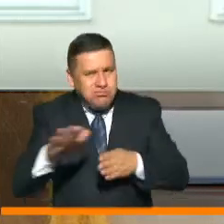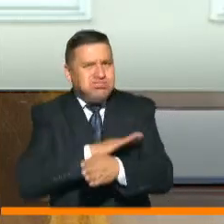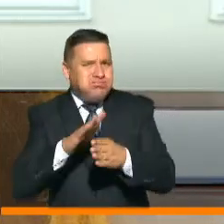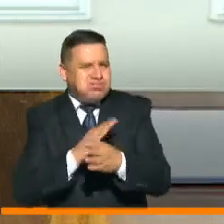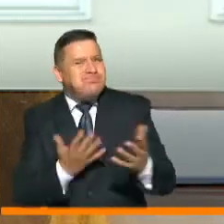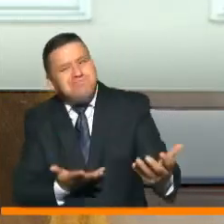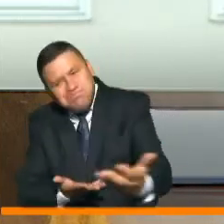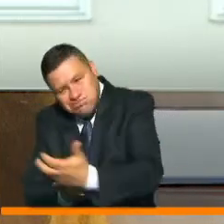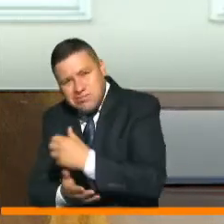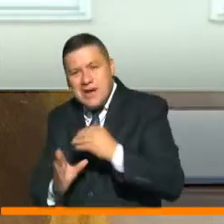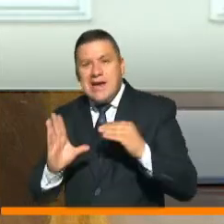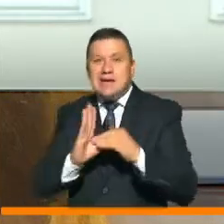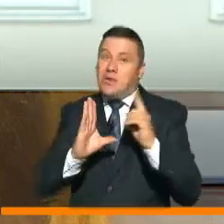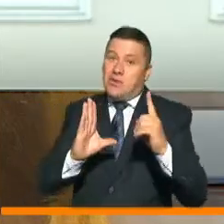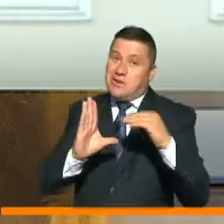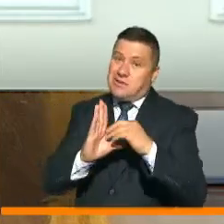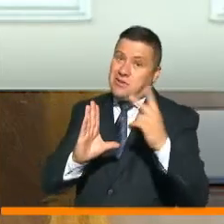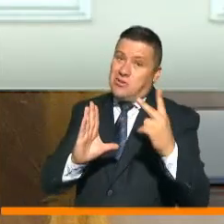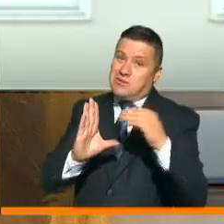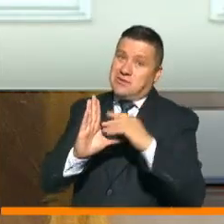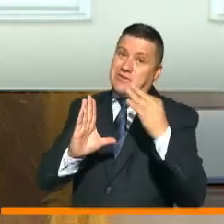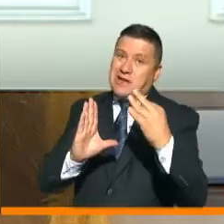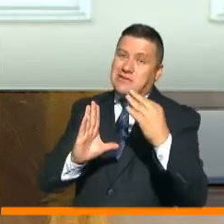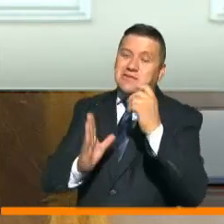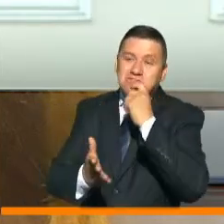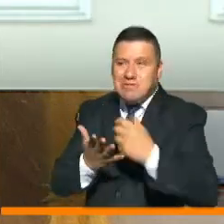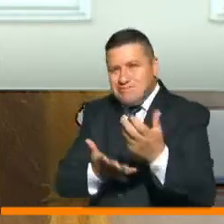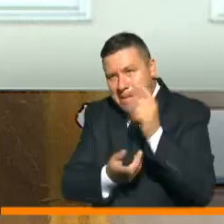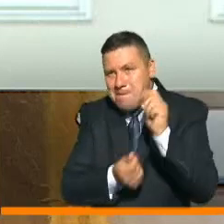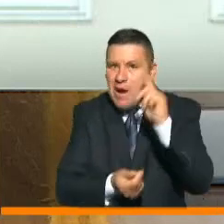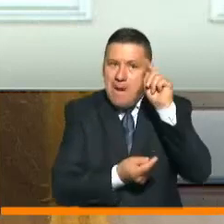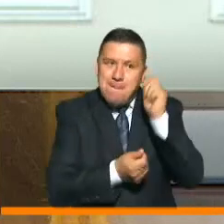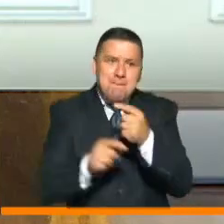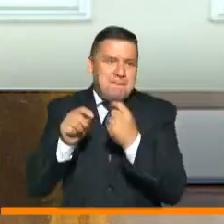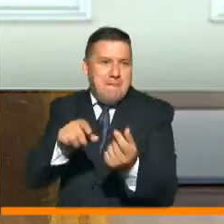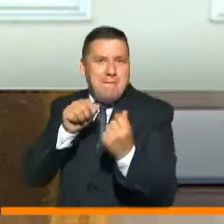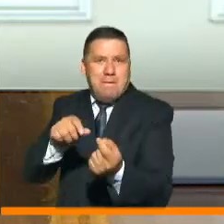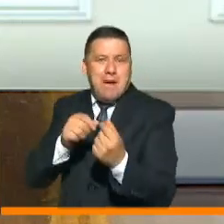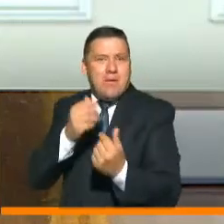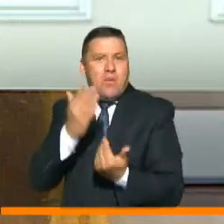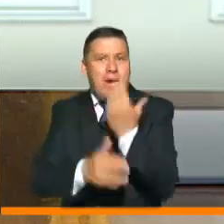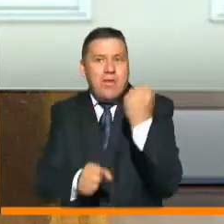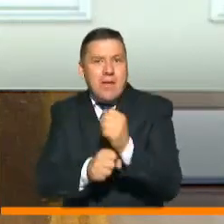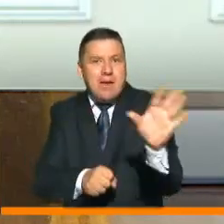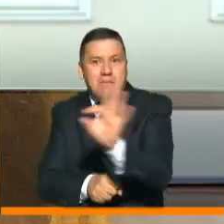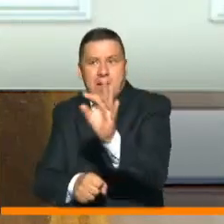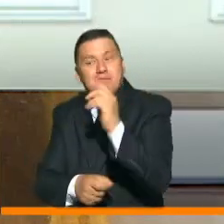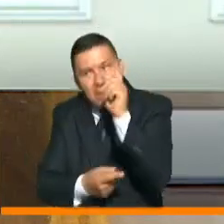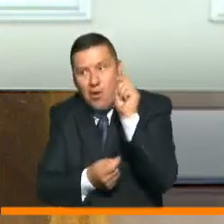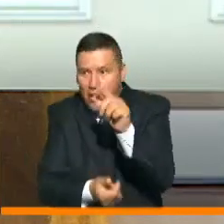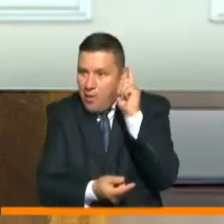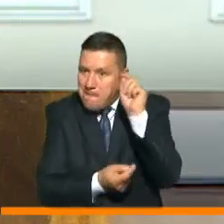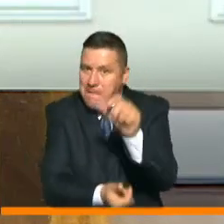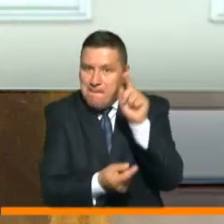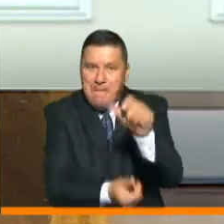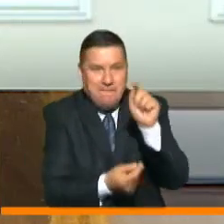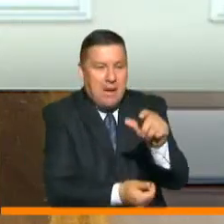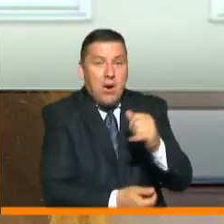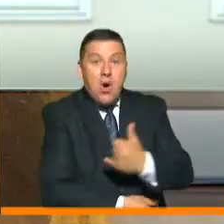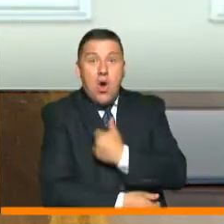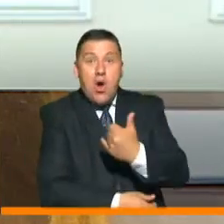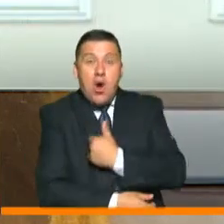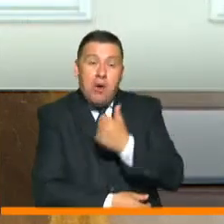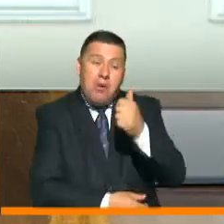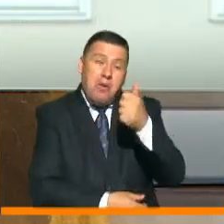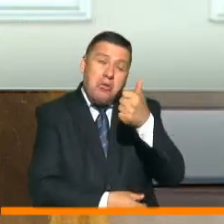pública para los estratos 1, 2 y 3, que podamos incentivar la generación de nuevo empleo, donde cuando se contraten jóvenes